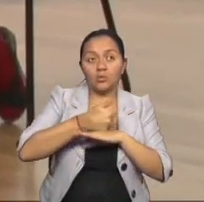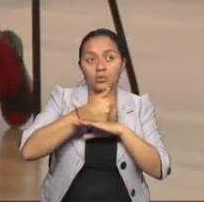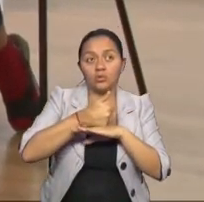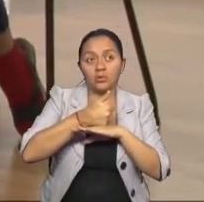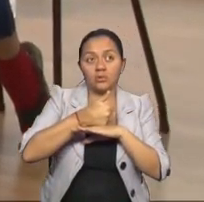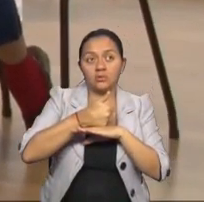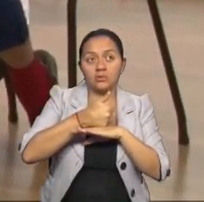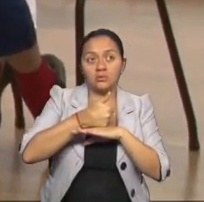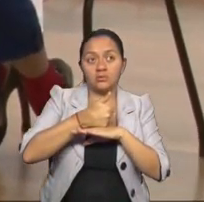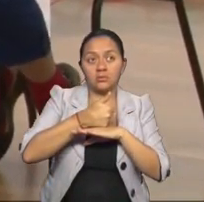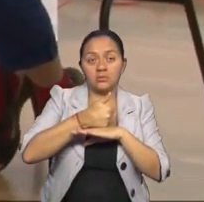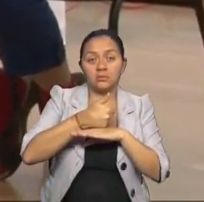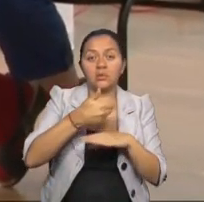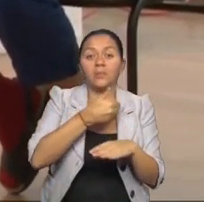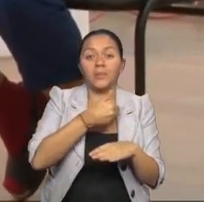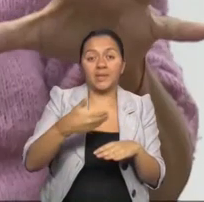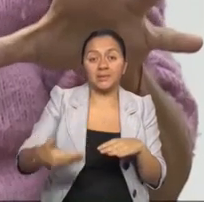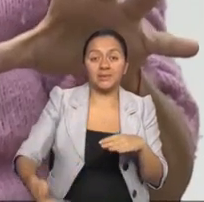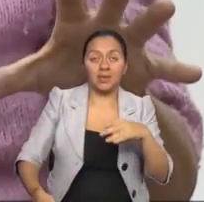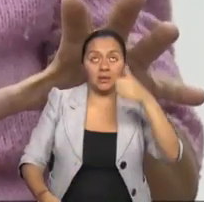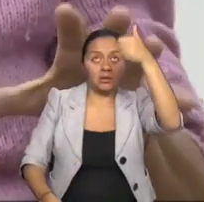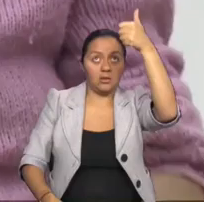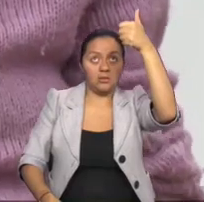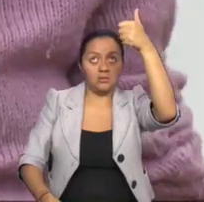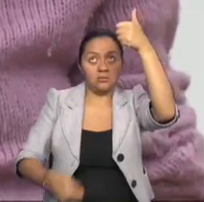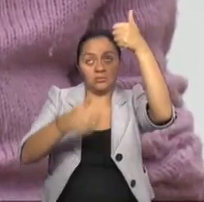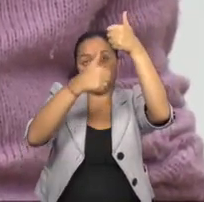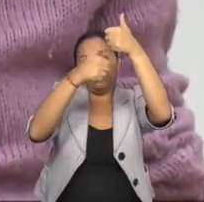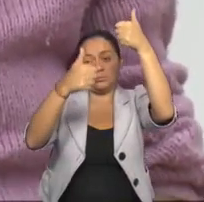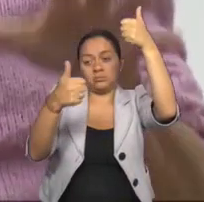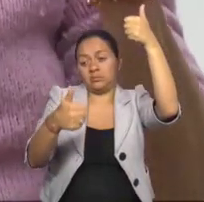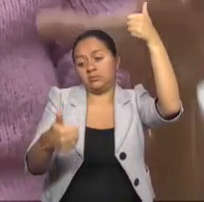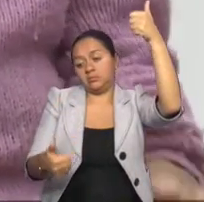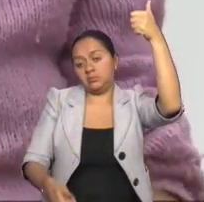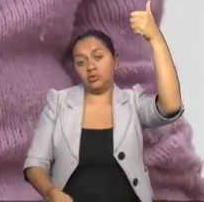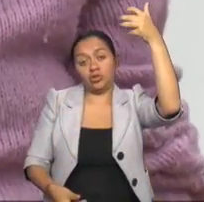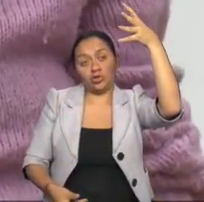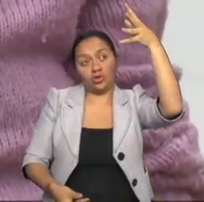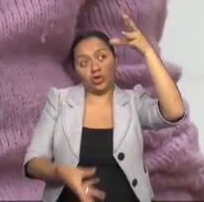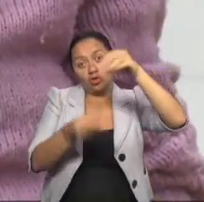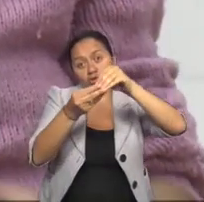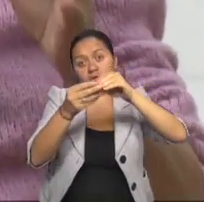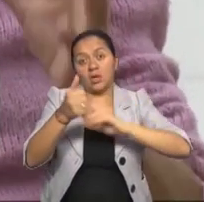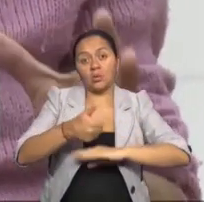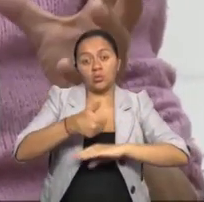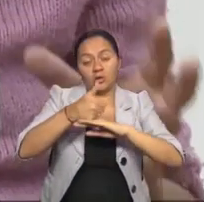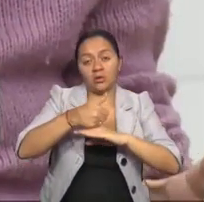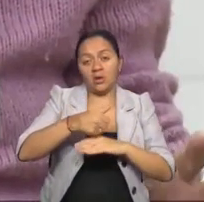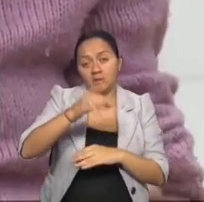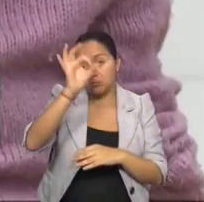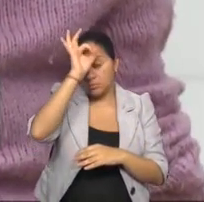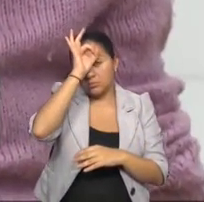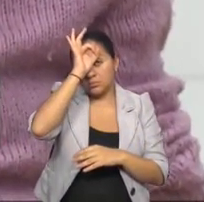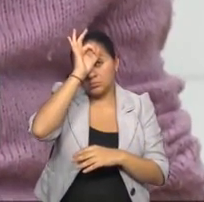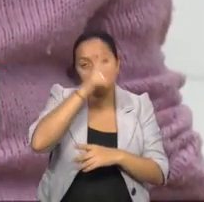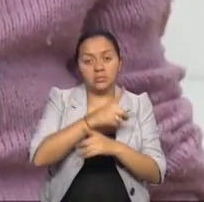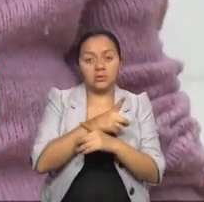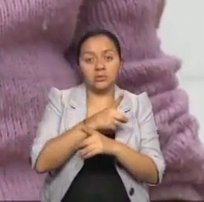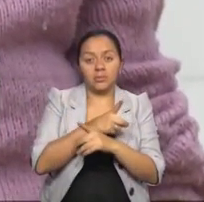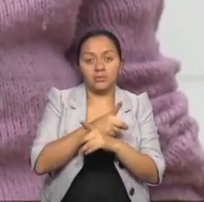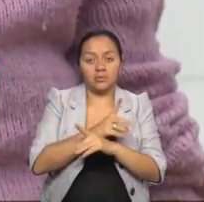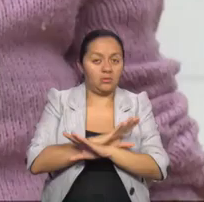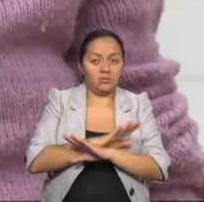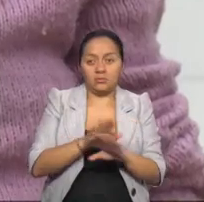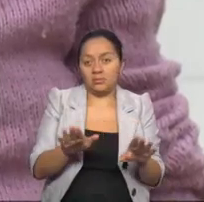hablando desde la presidencia hasta los sectores que tienen que ver con el tema de discapacidad en esta temática